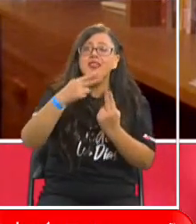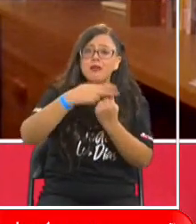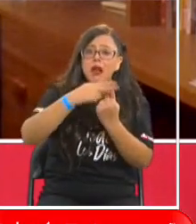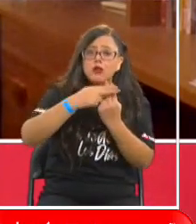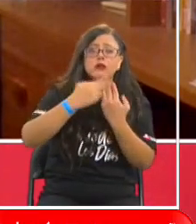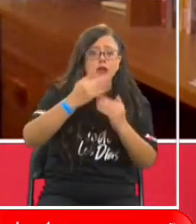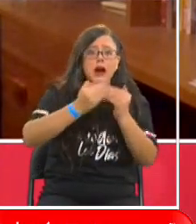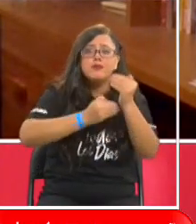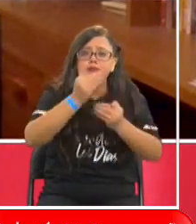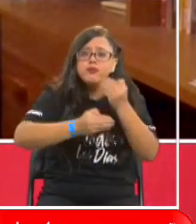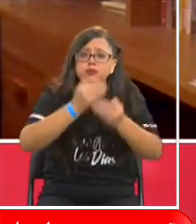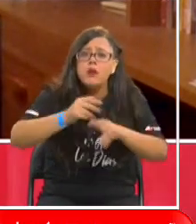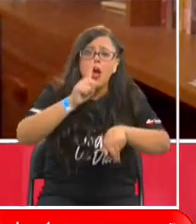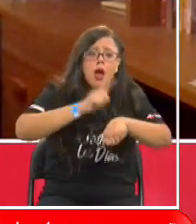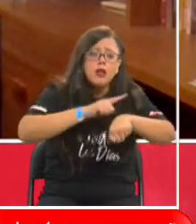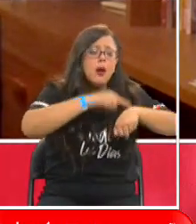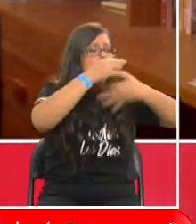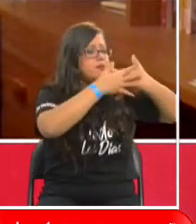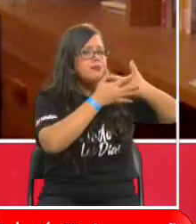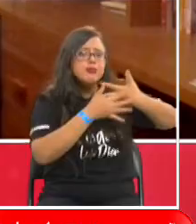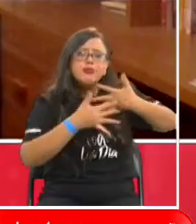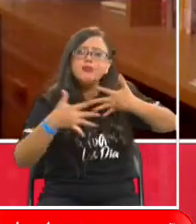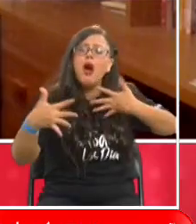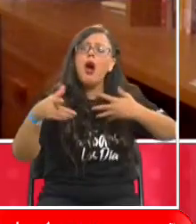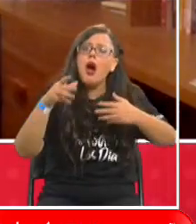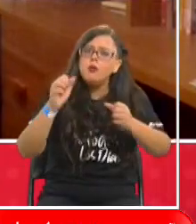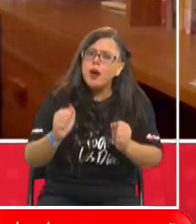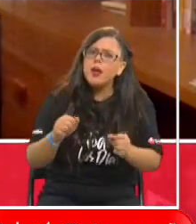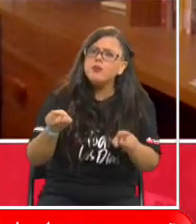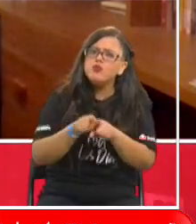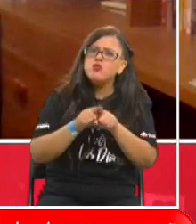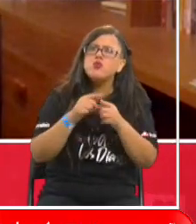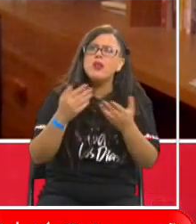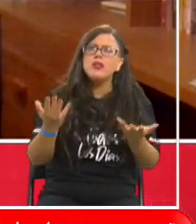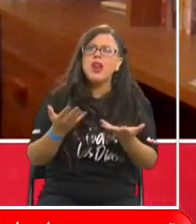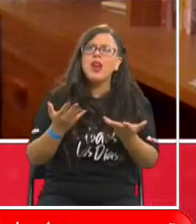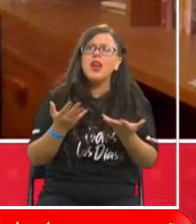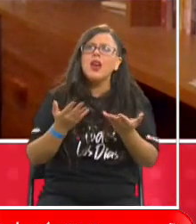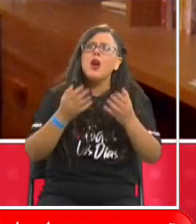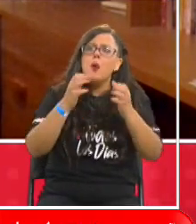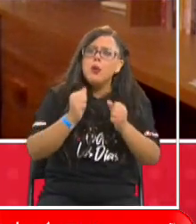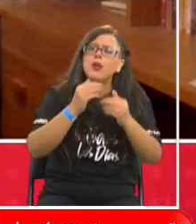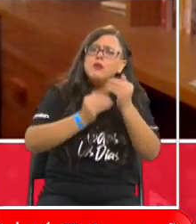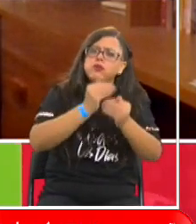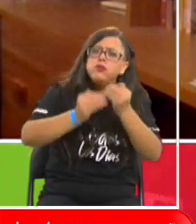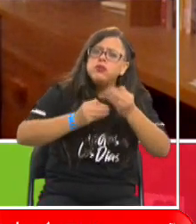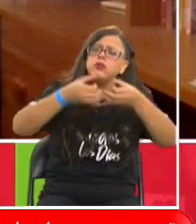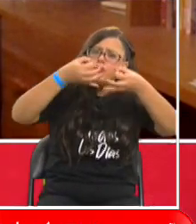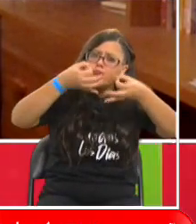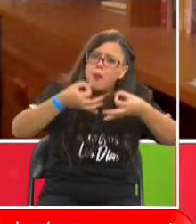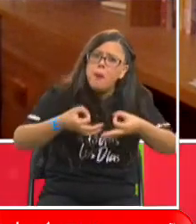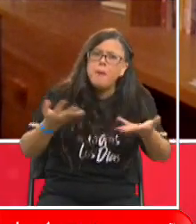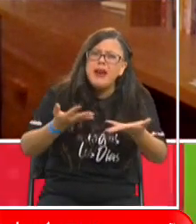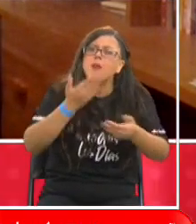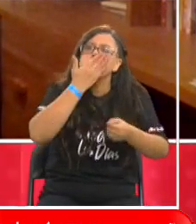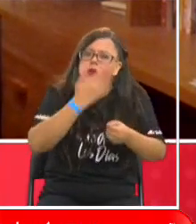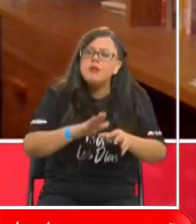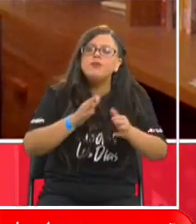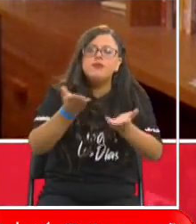avanzando con los tiempos? ¿Nos podemos poner al día como debiera ser para dar un buen servicio?